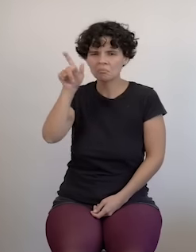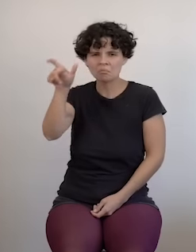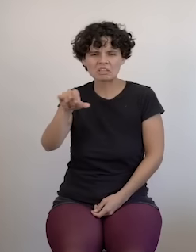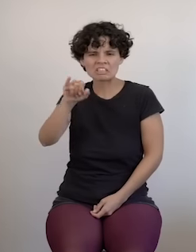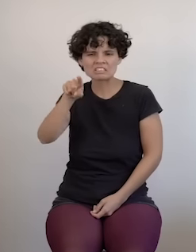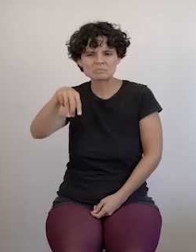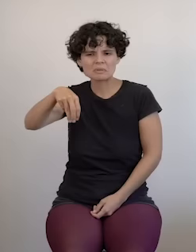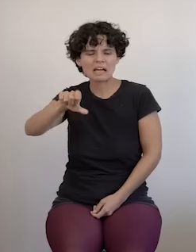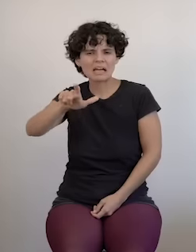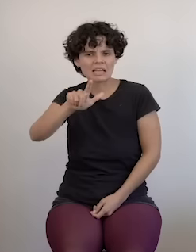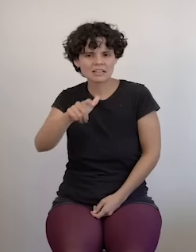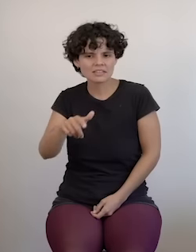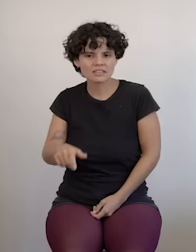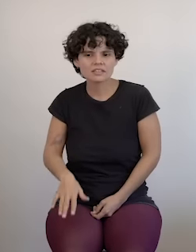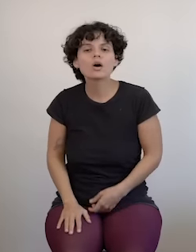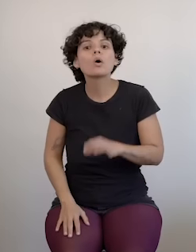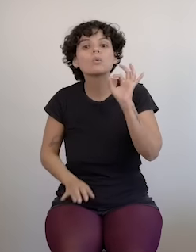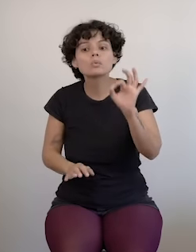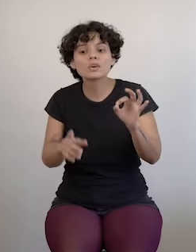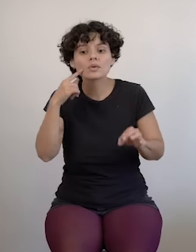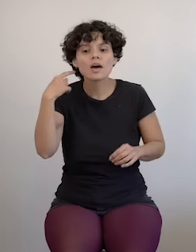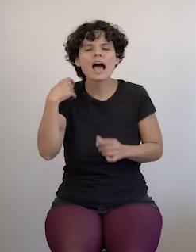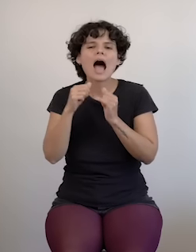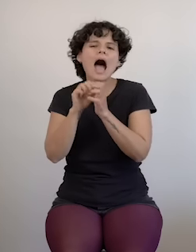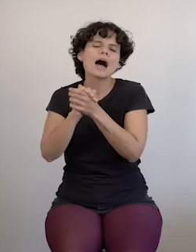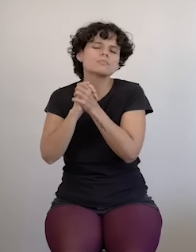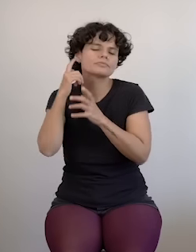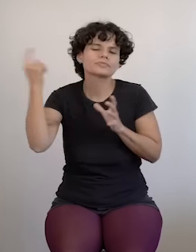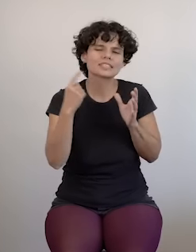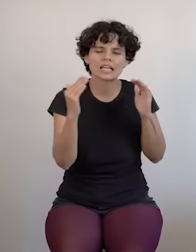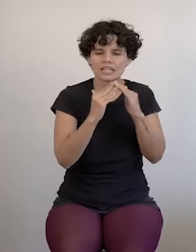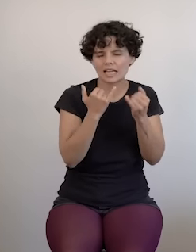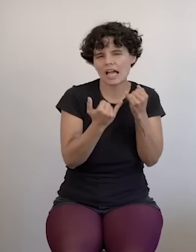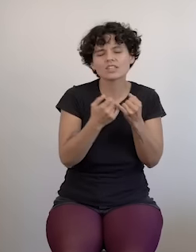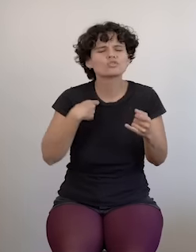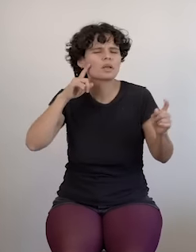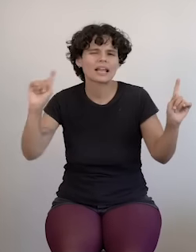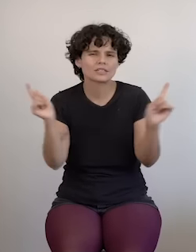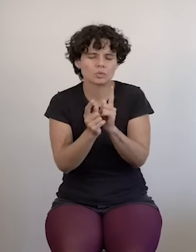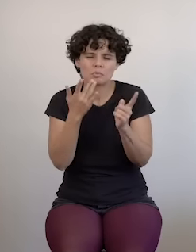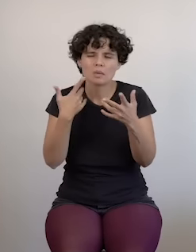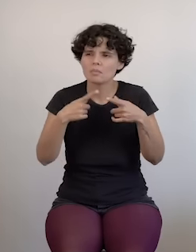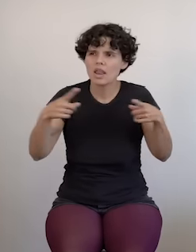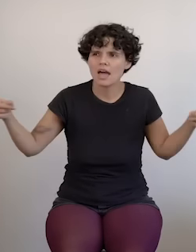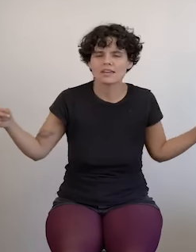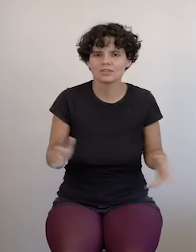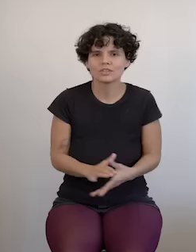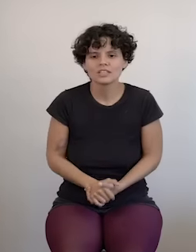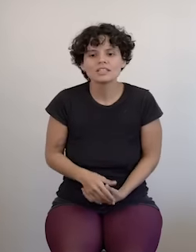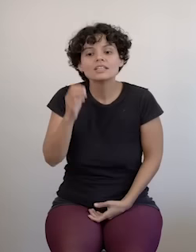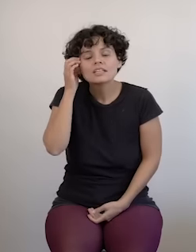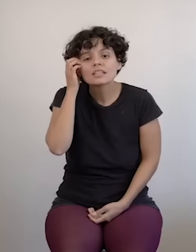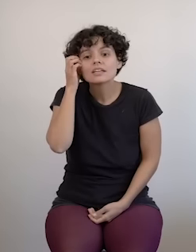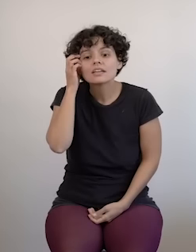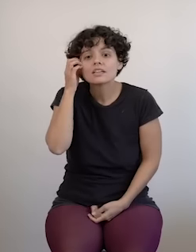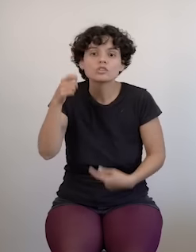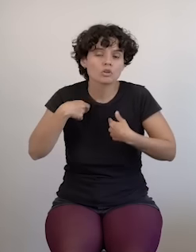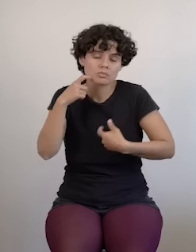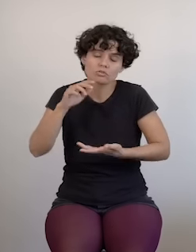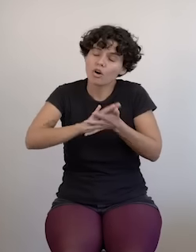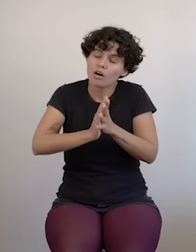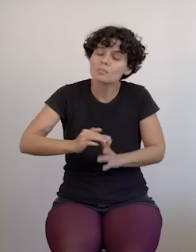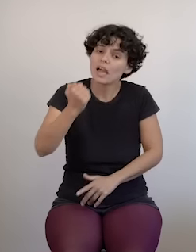dije, ¿qué chucha, Ismael? Ahora que estamos en distancia, llegó un mexicano a mi casa. Lo voy a cortar, a resumirla, para mucho cagüinero que me tiraron rayos. Yo voy a resumirla y